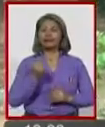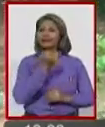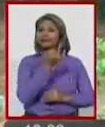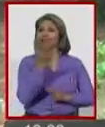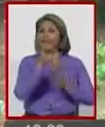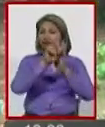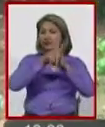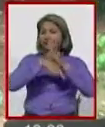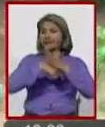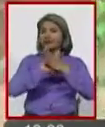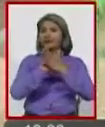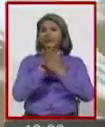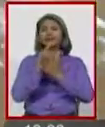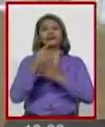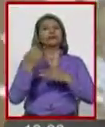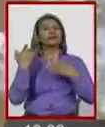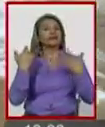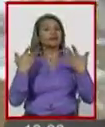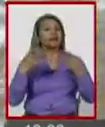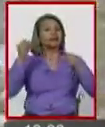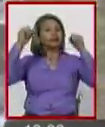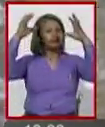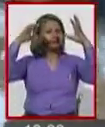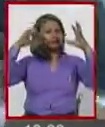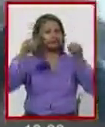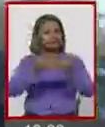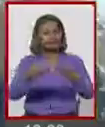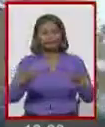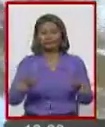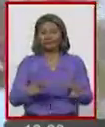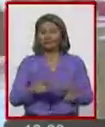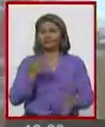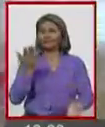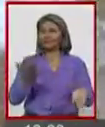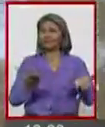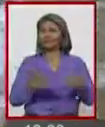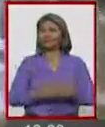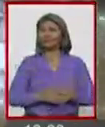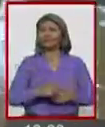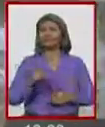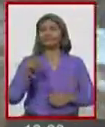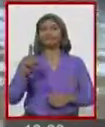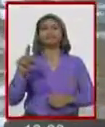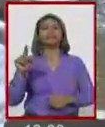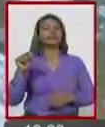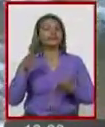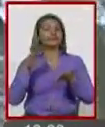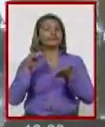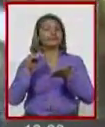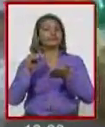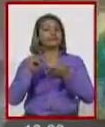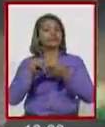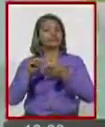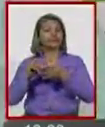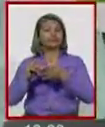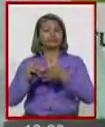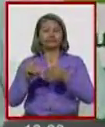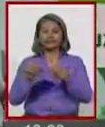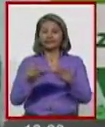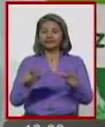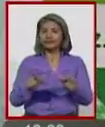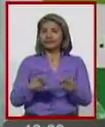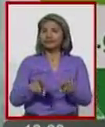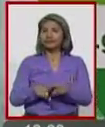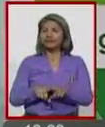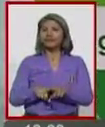horas nomás, como decía, fueron lluvias locales, la cual más o menos han caído 120 milímetros en la provincia Andrés Ibáñez